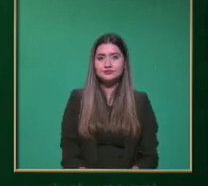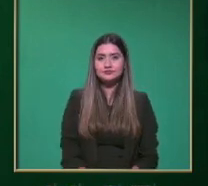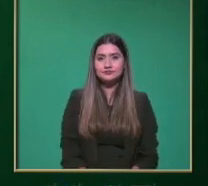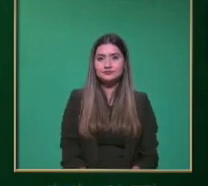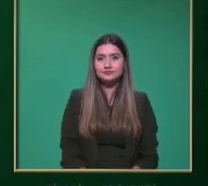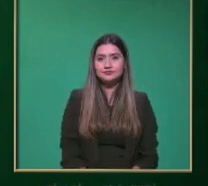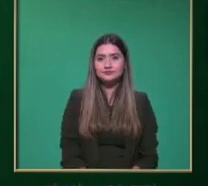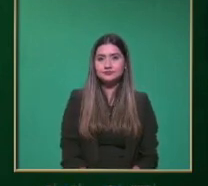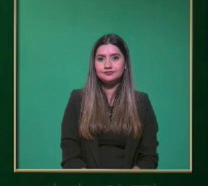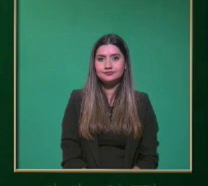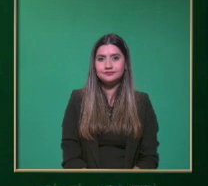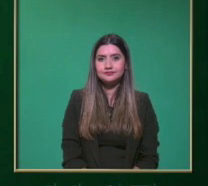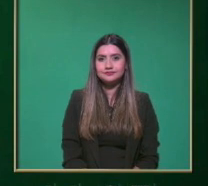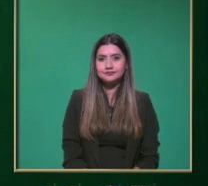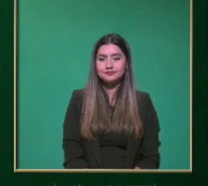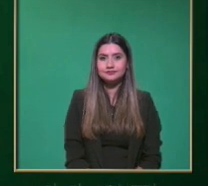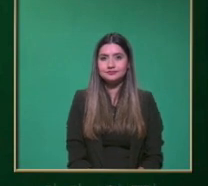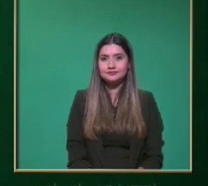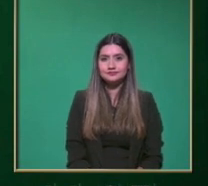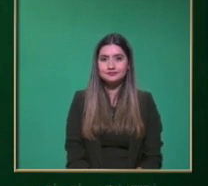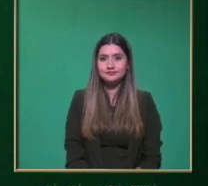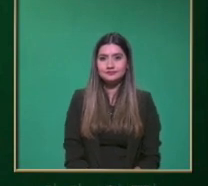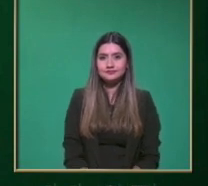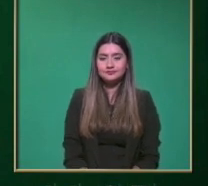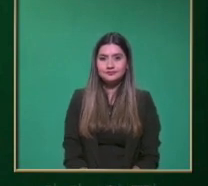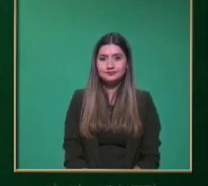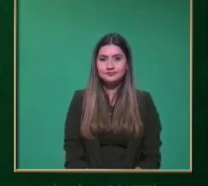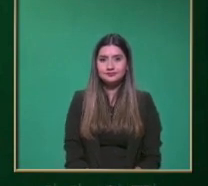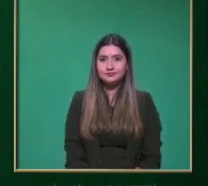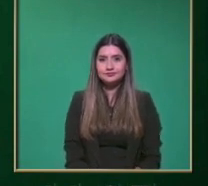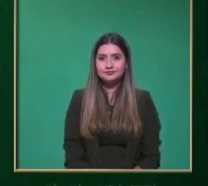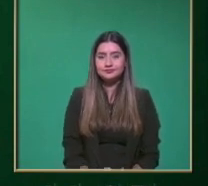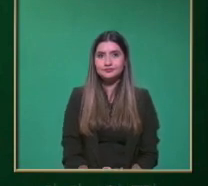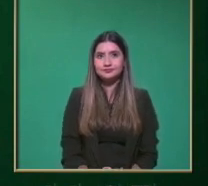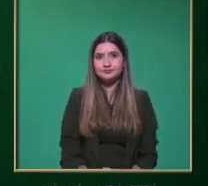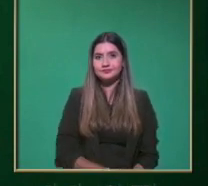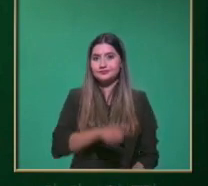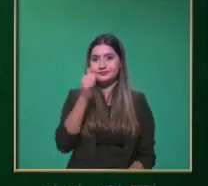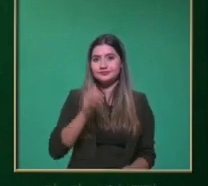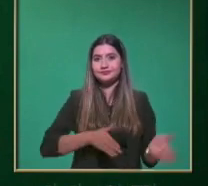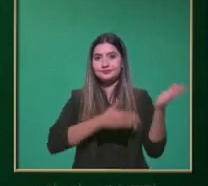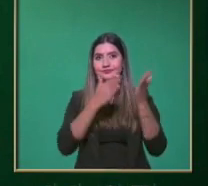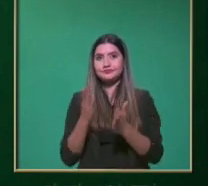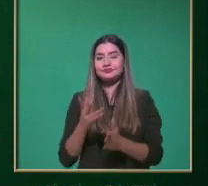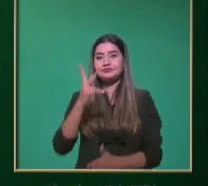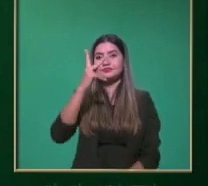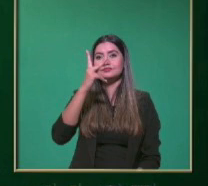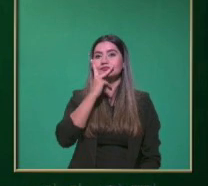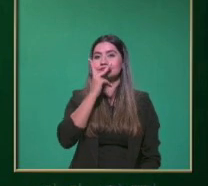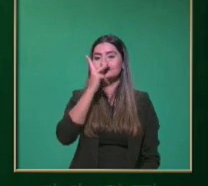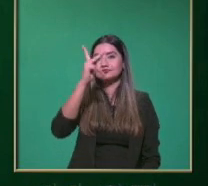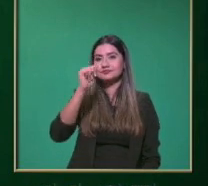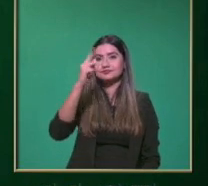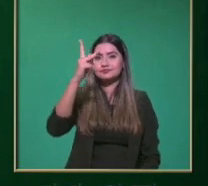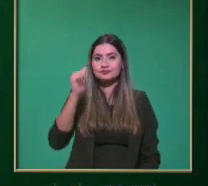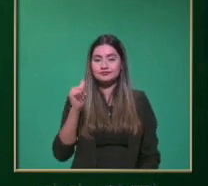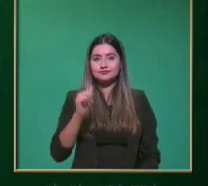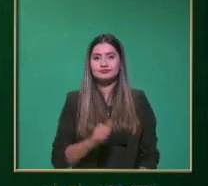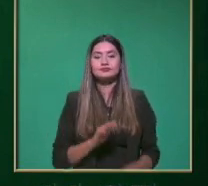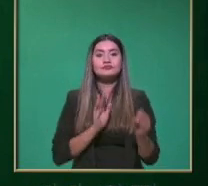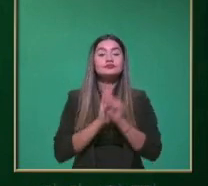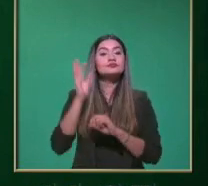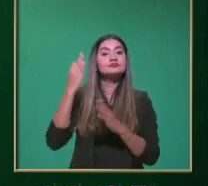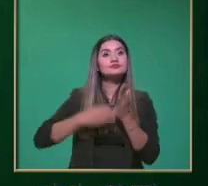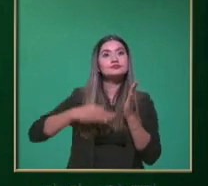a la siguiente. Aquí veo que es un papá. Papá. Entonces falta la sílaba.